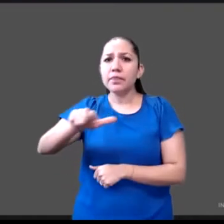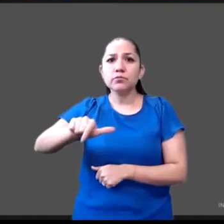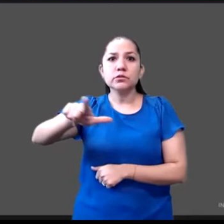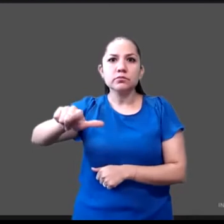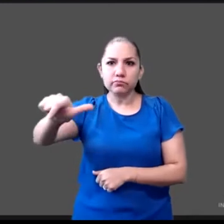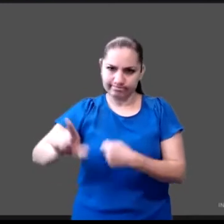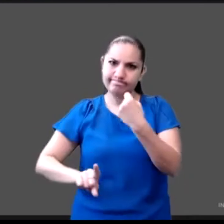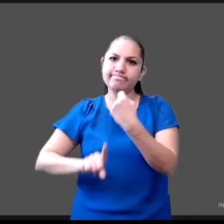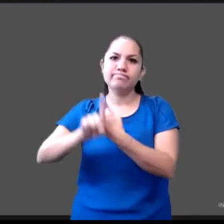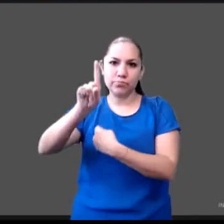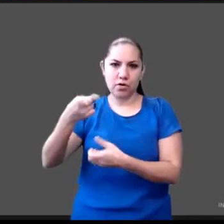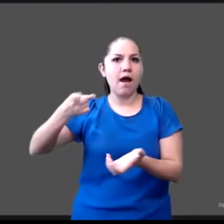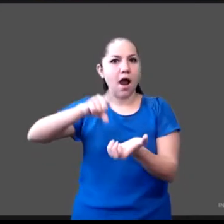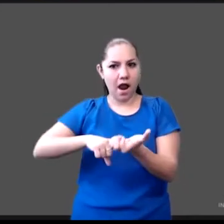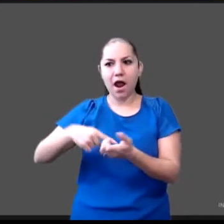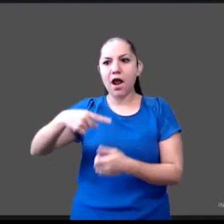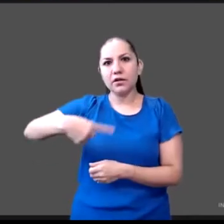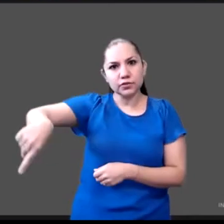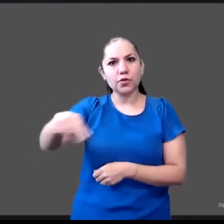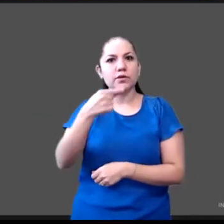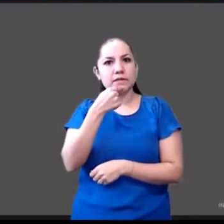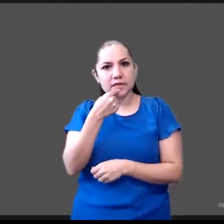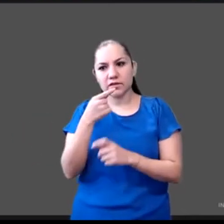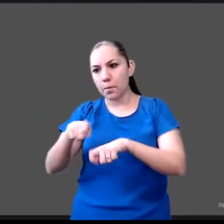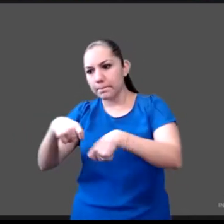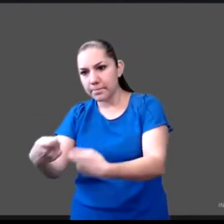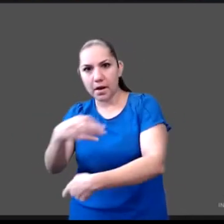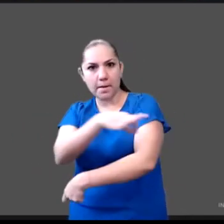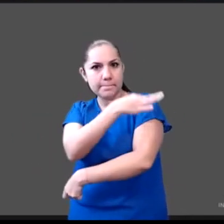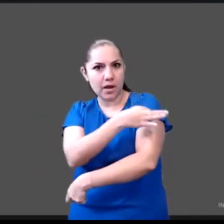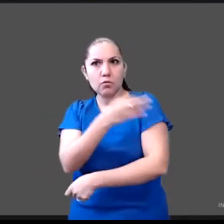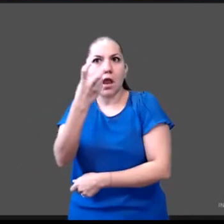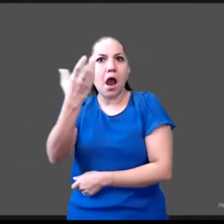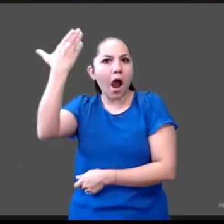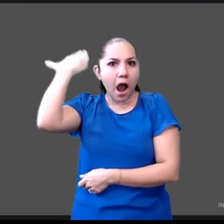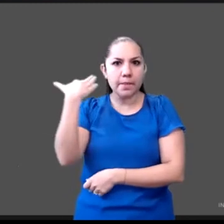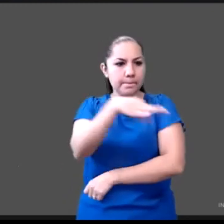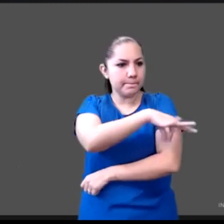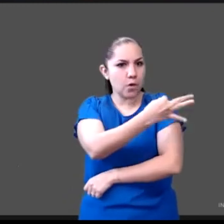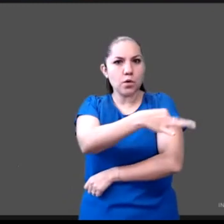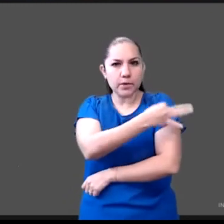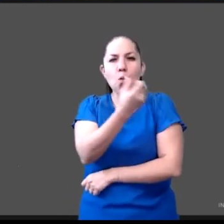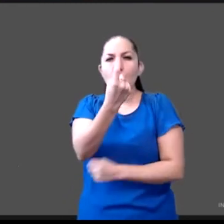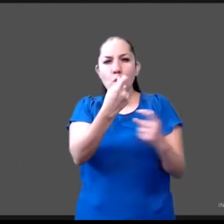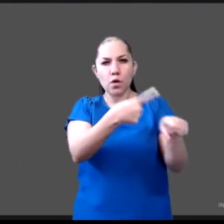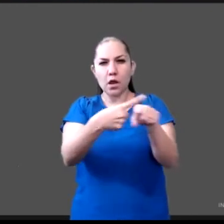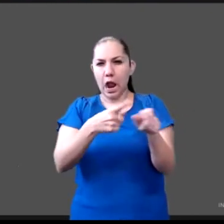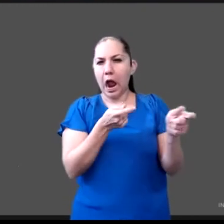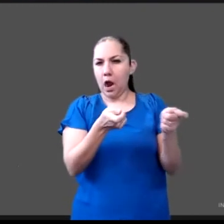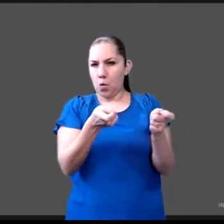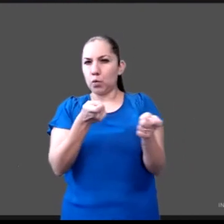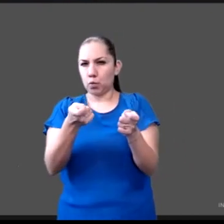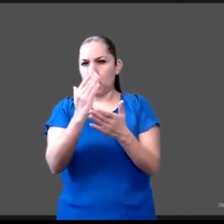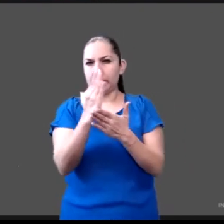epidemias de enfermedades que ya estaban pues, erradicadas de alguna manera controladas en México. Entonces tenemos que llevar a cabo una acción inmediata de